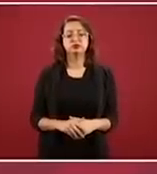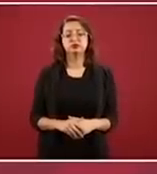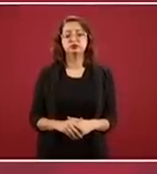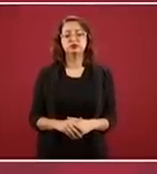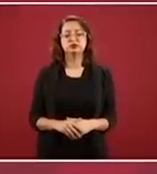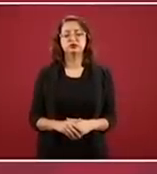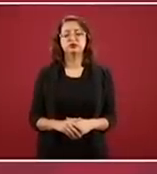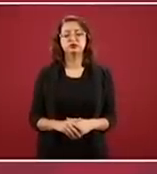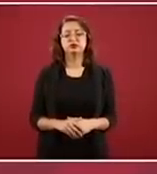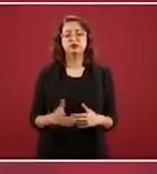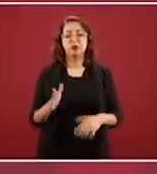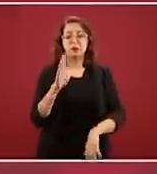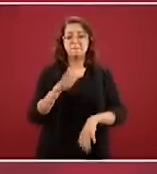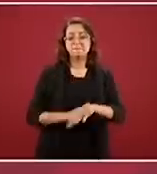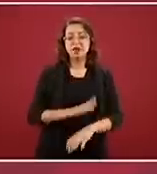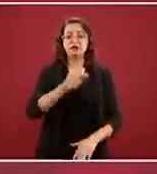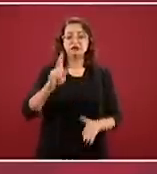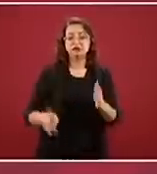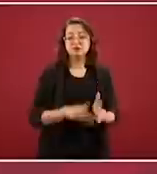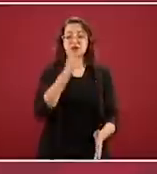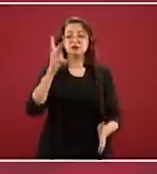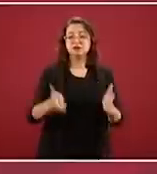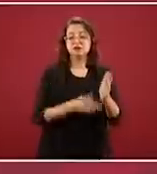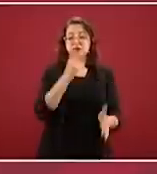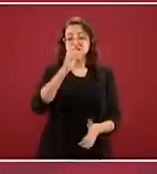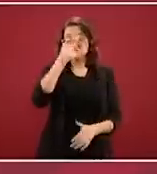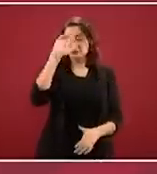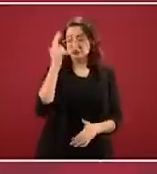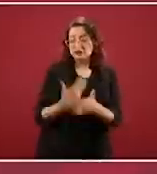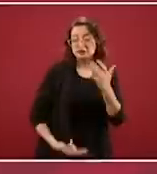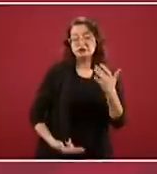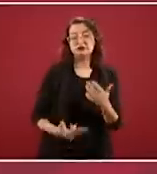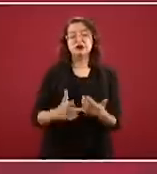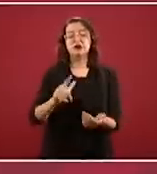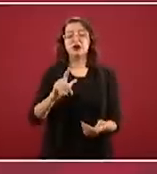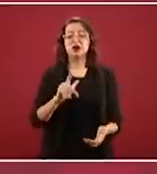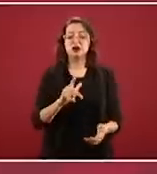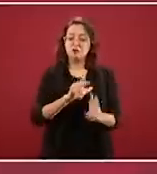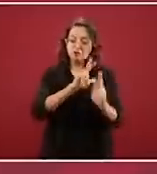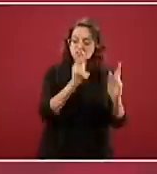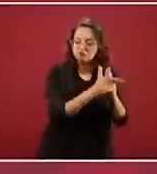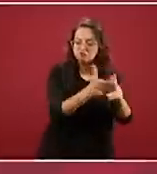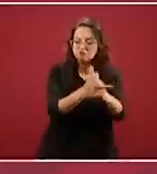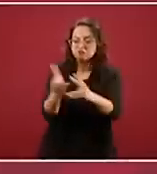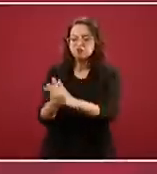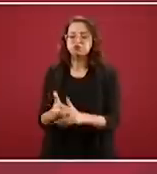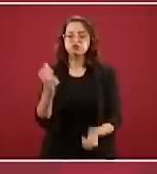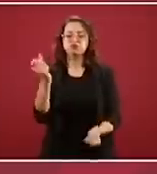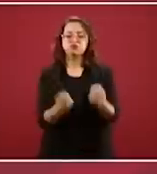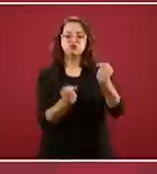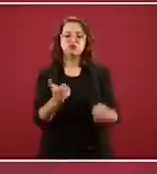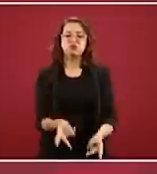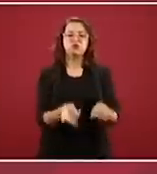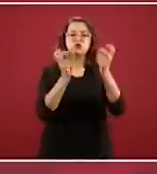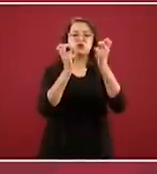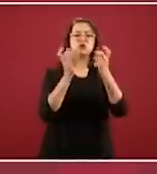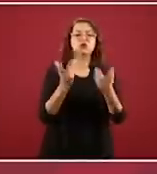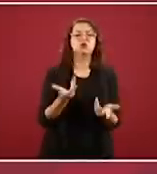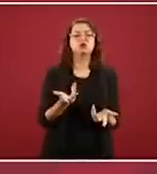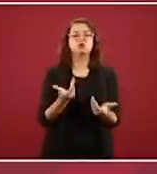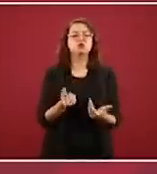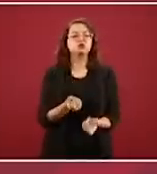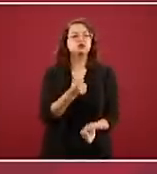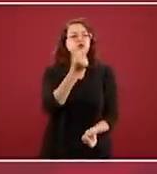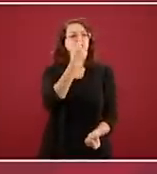la incidencia delictiva en homicidios, en robo de vehículos, en pocas